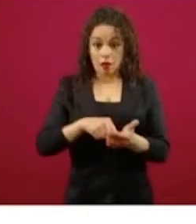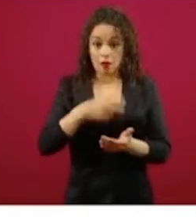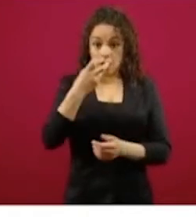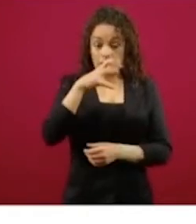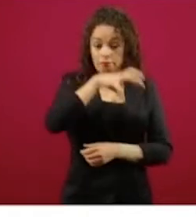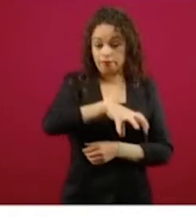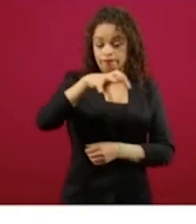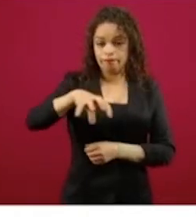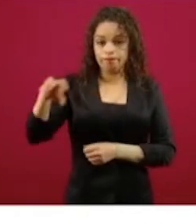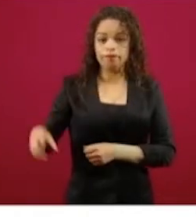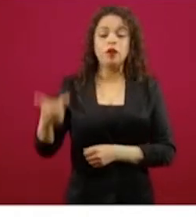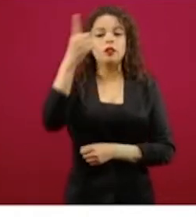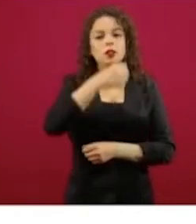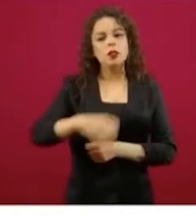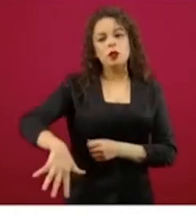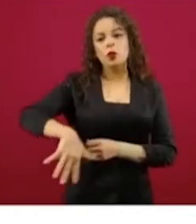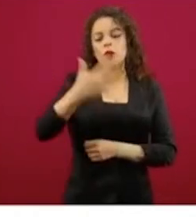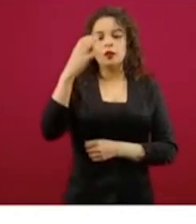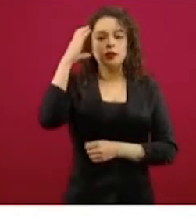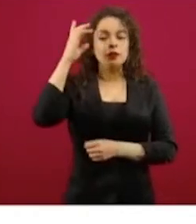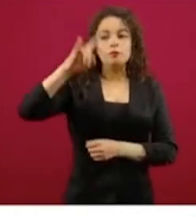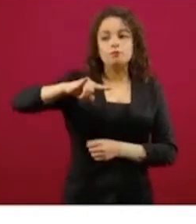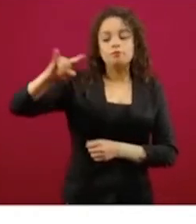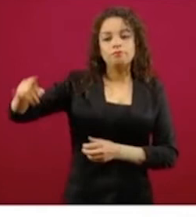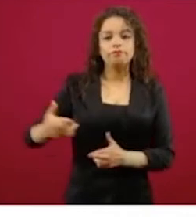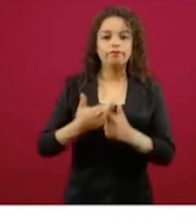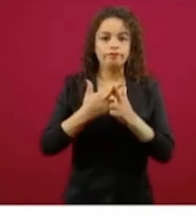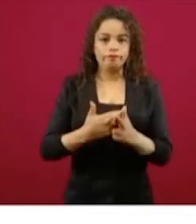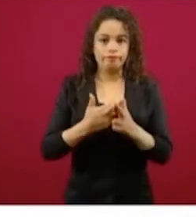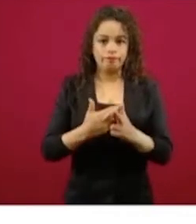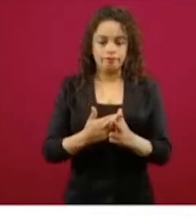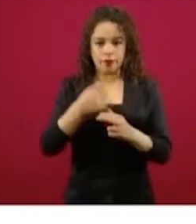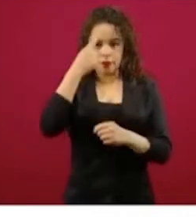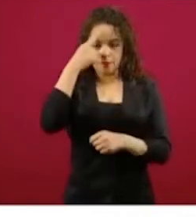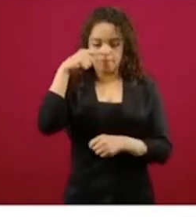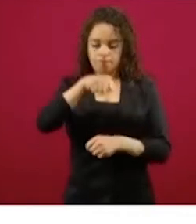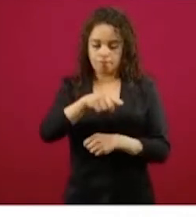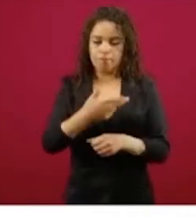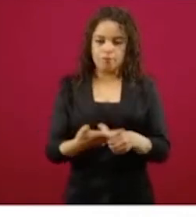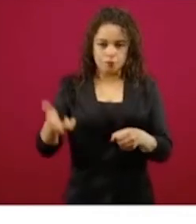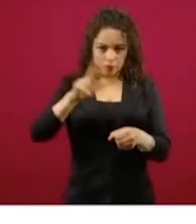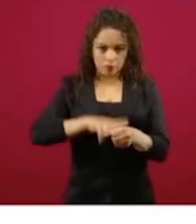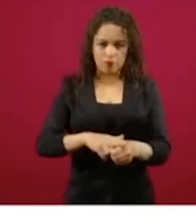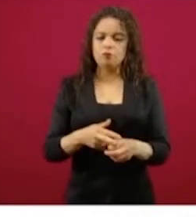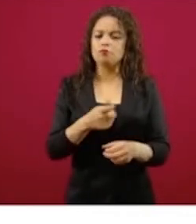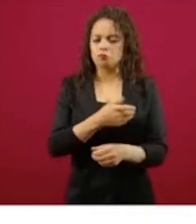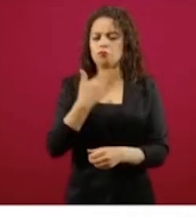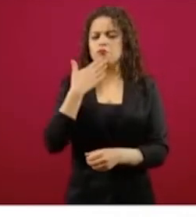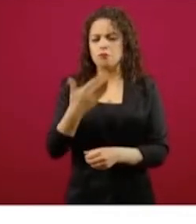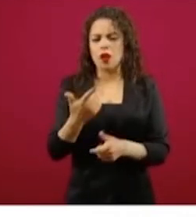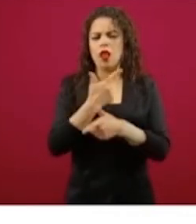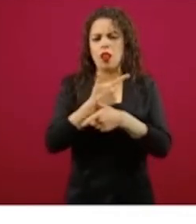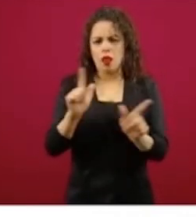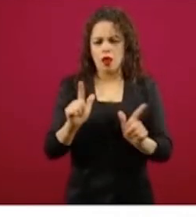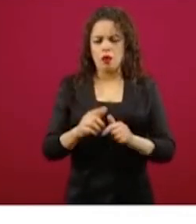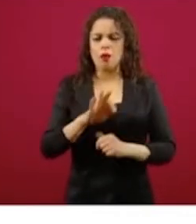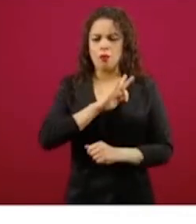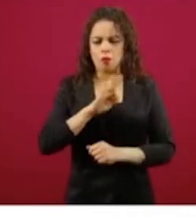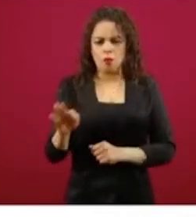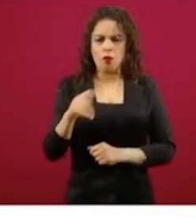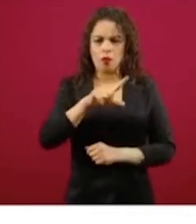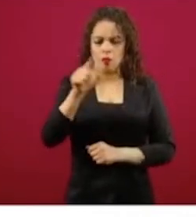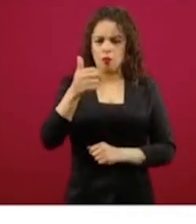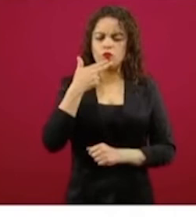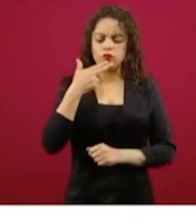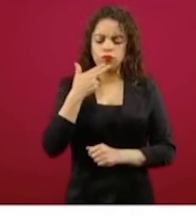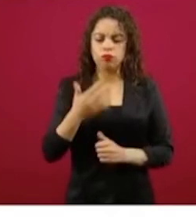total de 115 camas de hospitalización además que están disponibles y en iguales circunstancias aquí tenemos